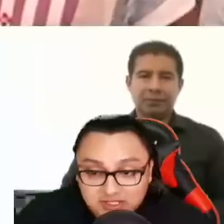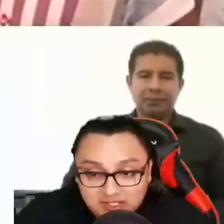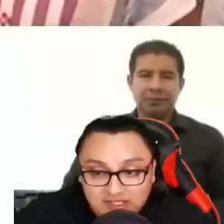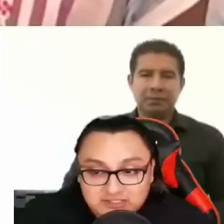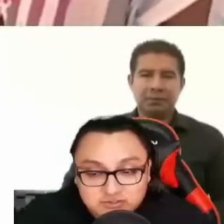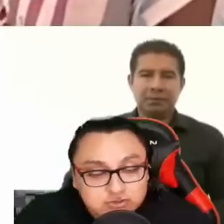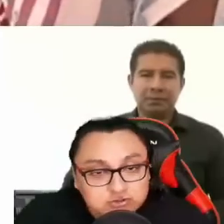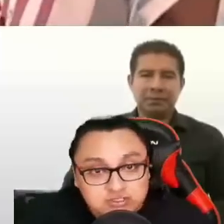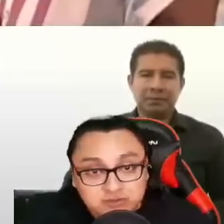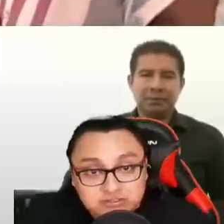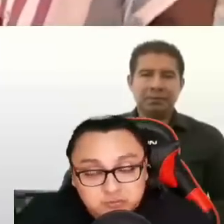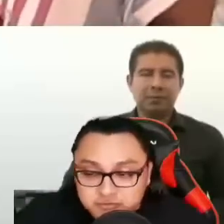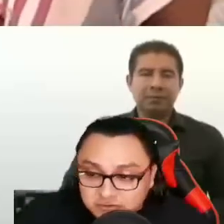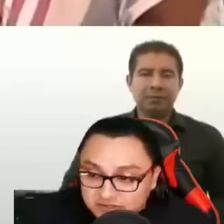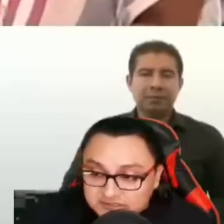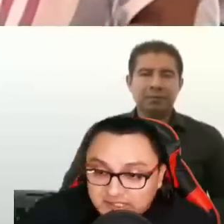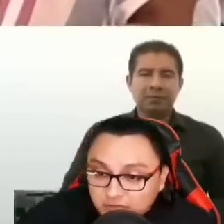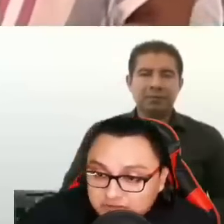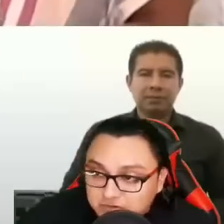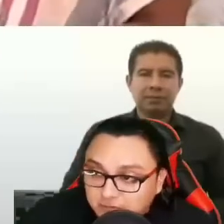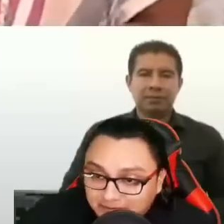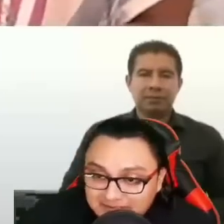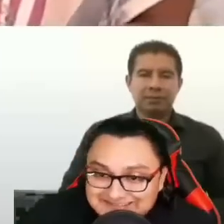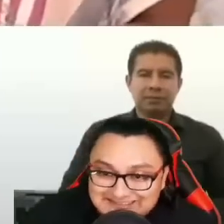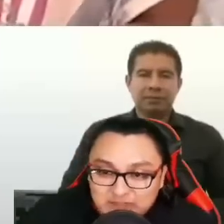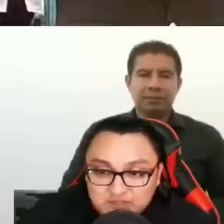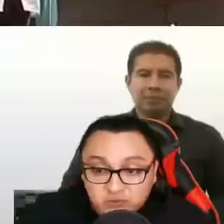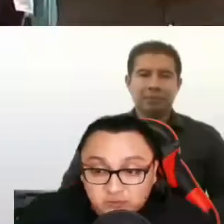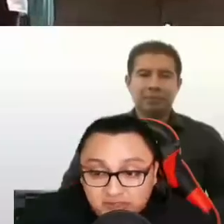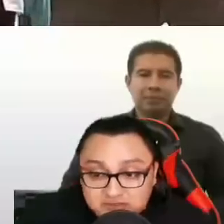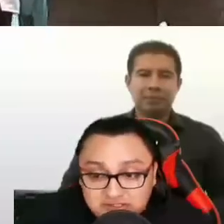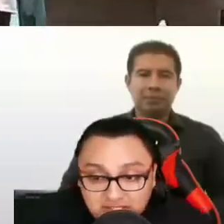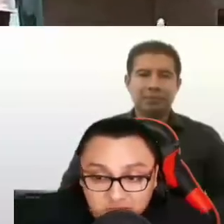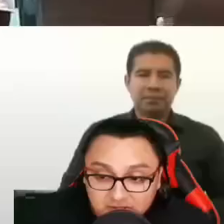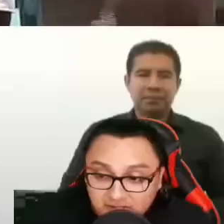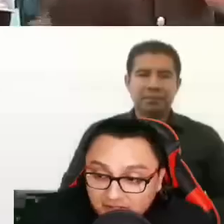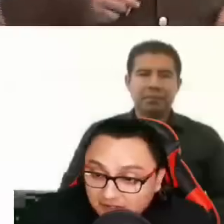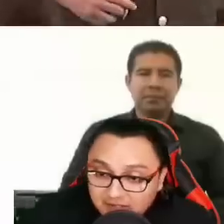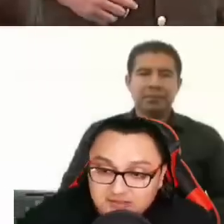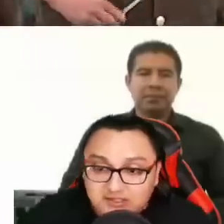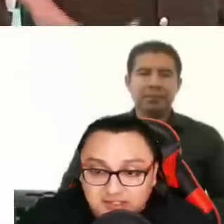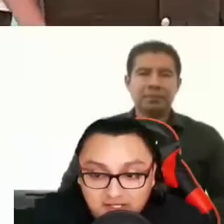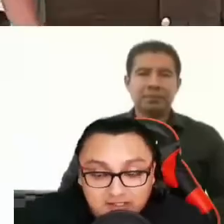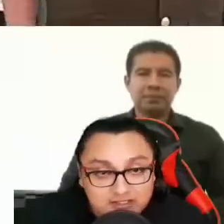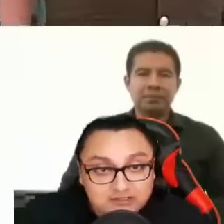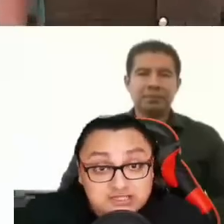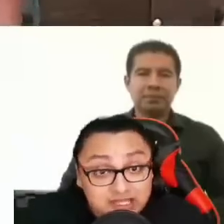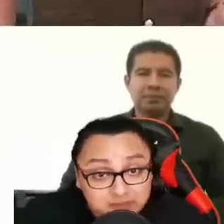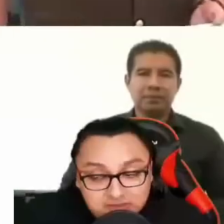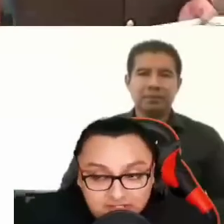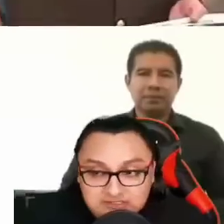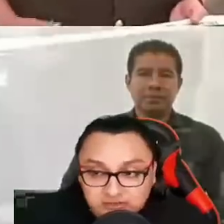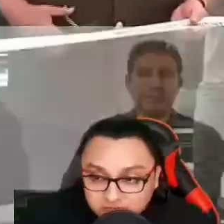derechangos, a estos conservadores opositores en nuestro país que están más preocupados en calumniar, en intrigar, en